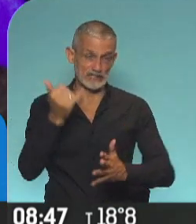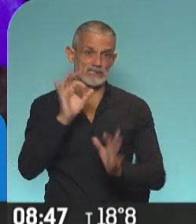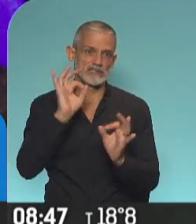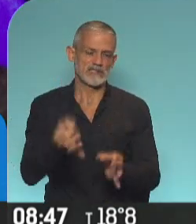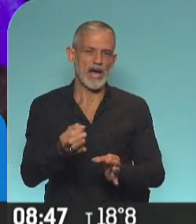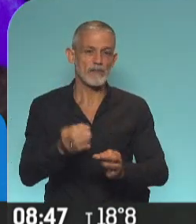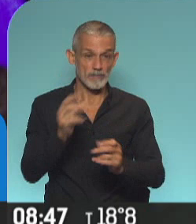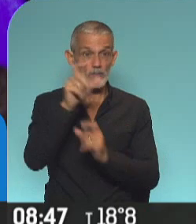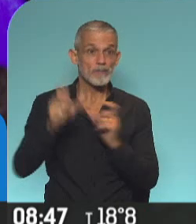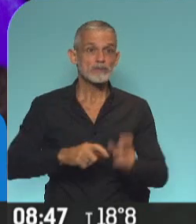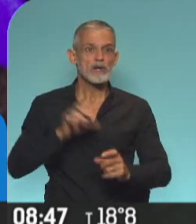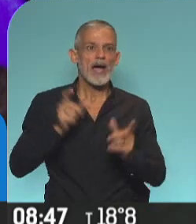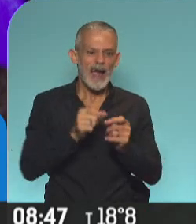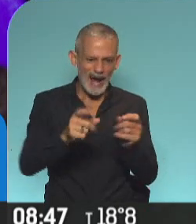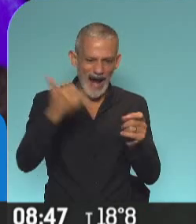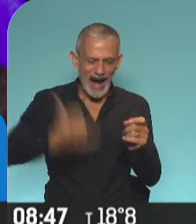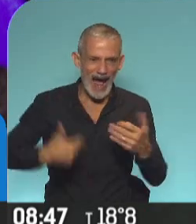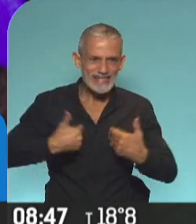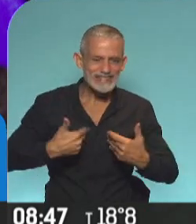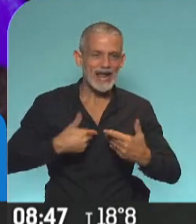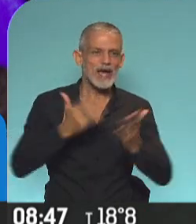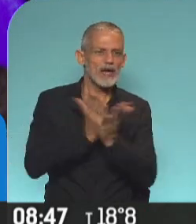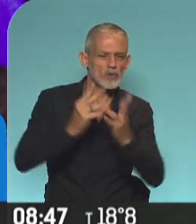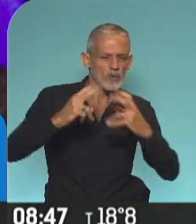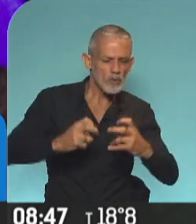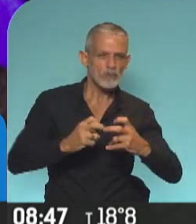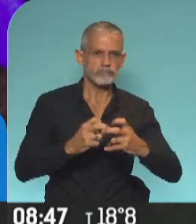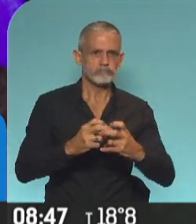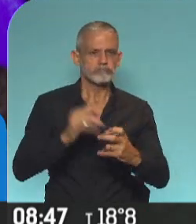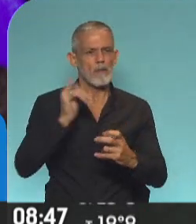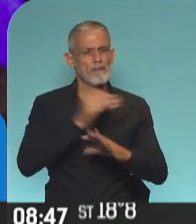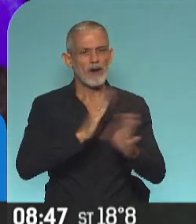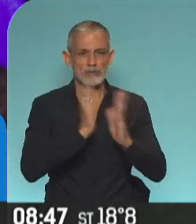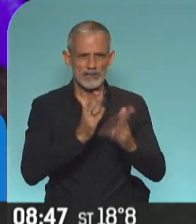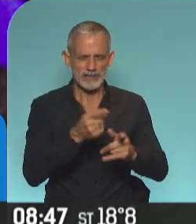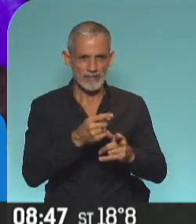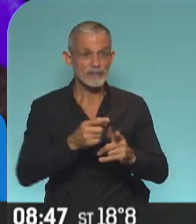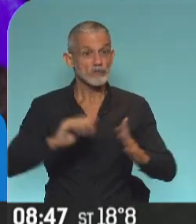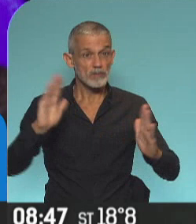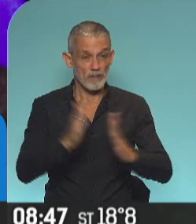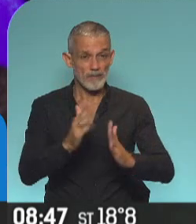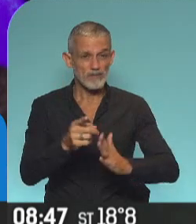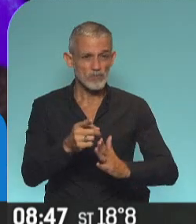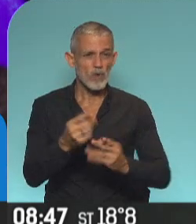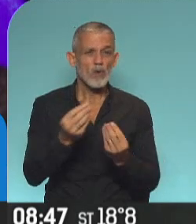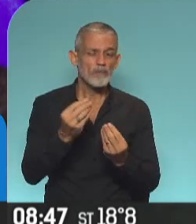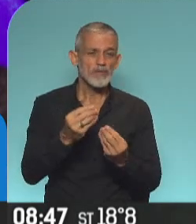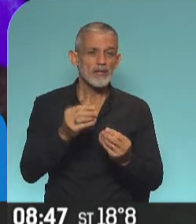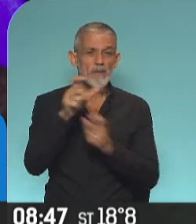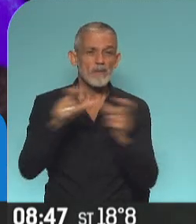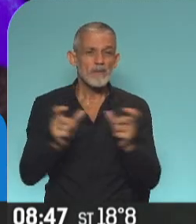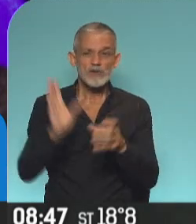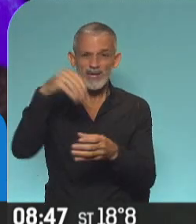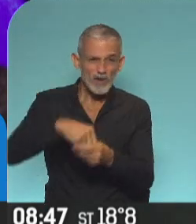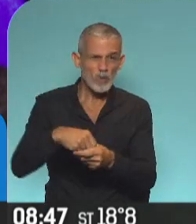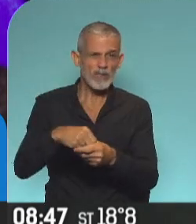tuvo que tiene un cáncer y un estudio clínico es una de las mejores opciones y ha habido una disminución en la cantidad de pacientes incluidos en